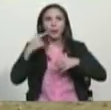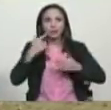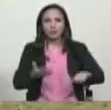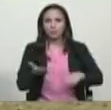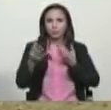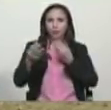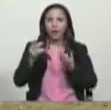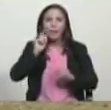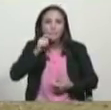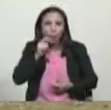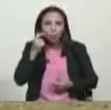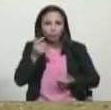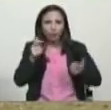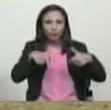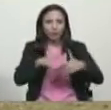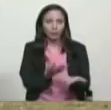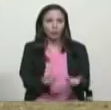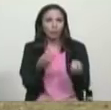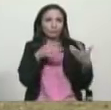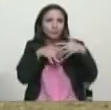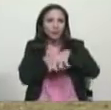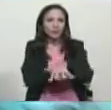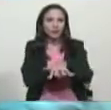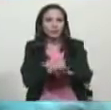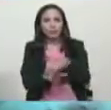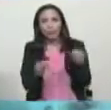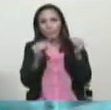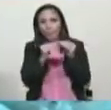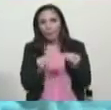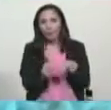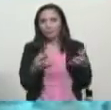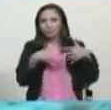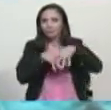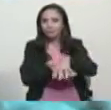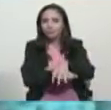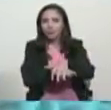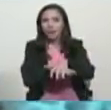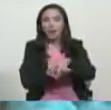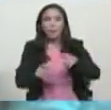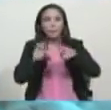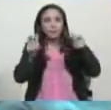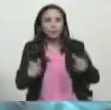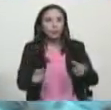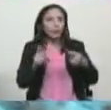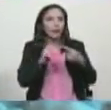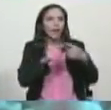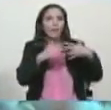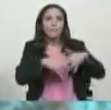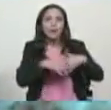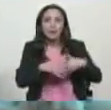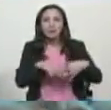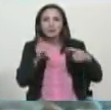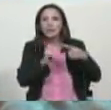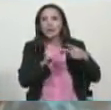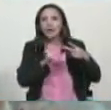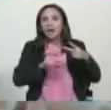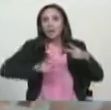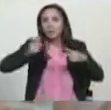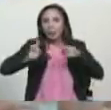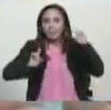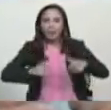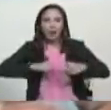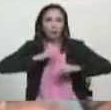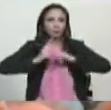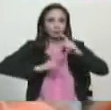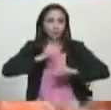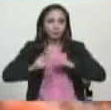a hacer. Es una integración con los productores. Aquí están involucrados productores, empresarios, aquí está involucrado el